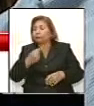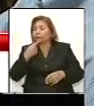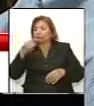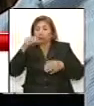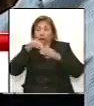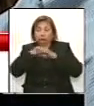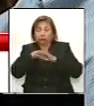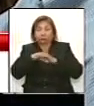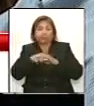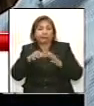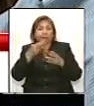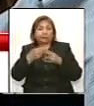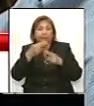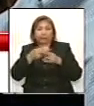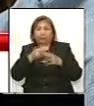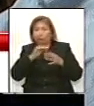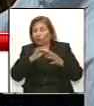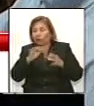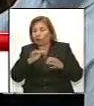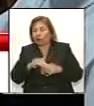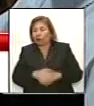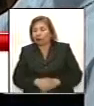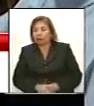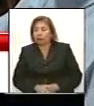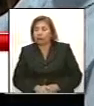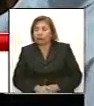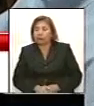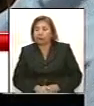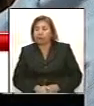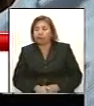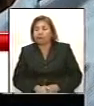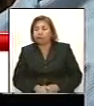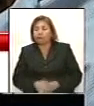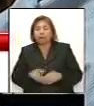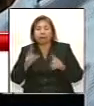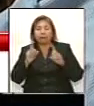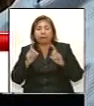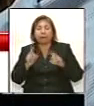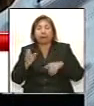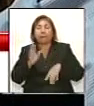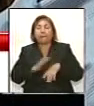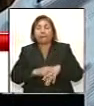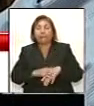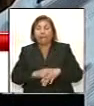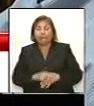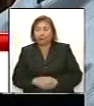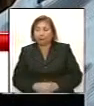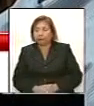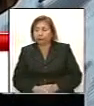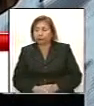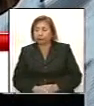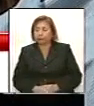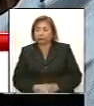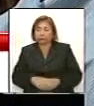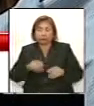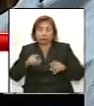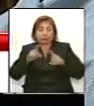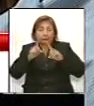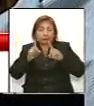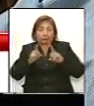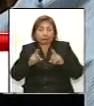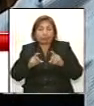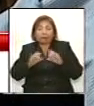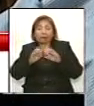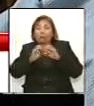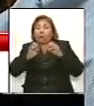ingresan en este caso sus datos básicos y en la consulta al respecto. Entonces, esta consulta pasa al